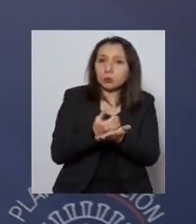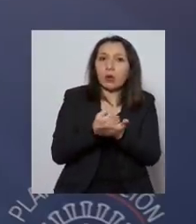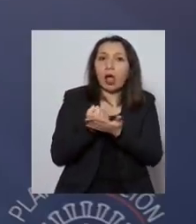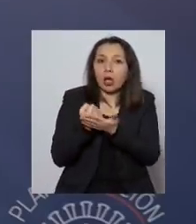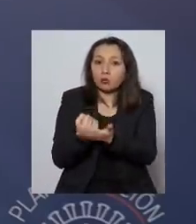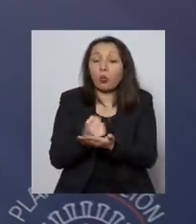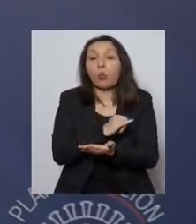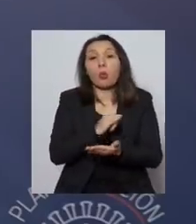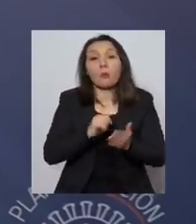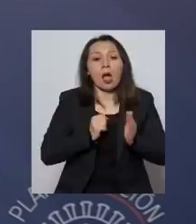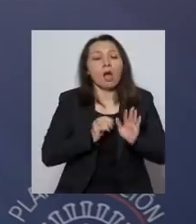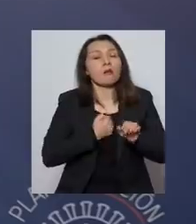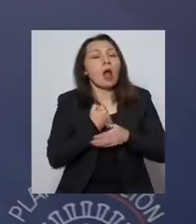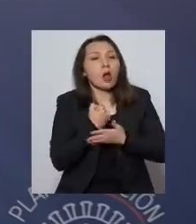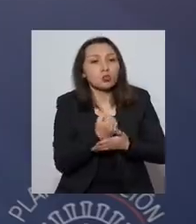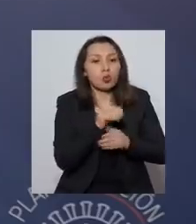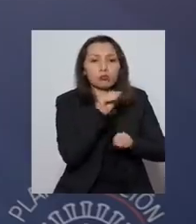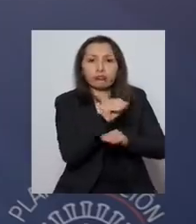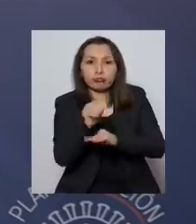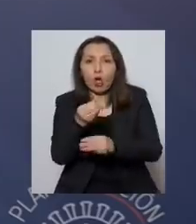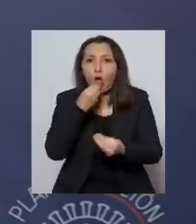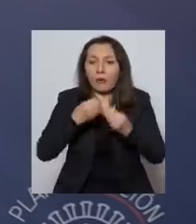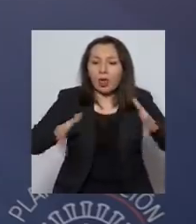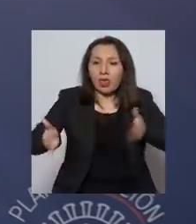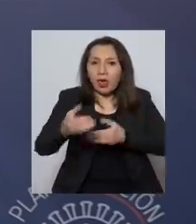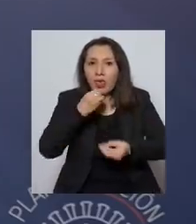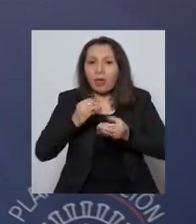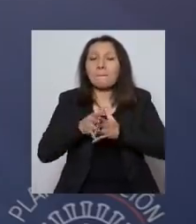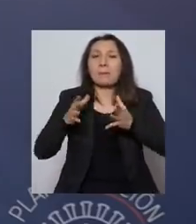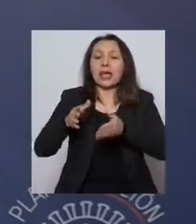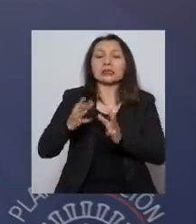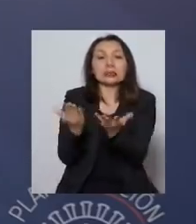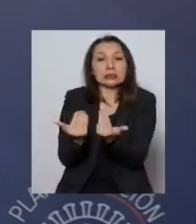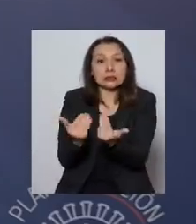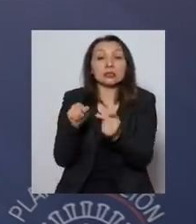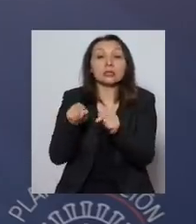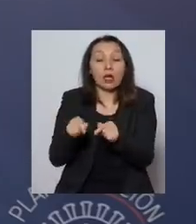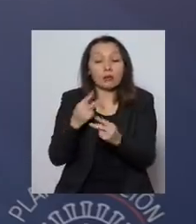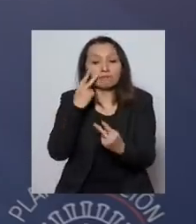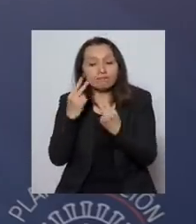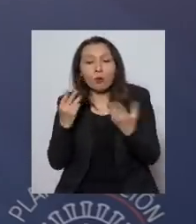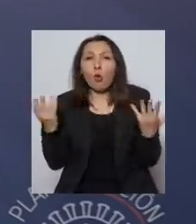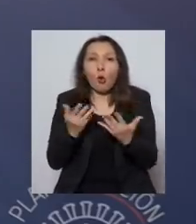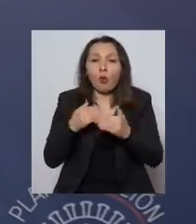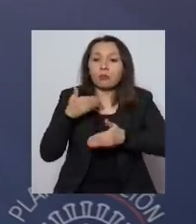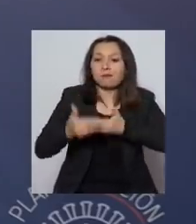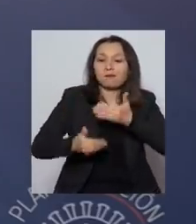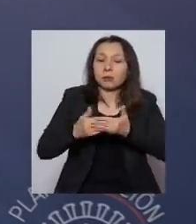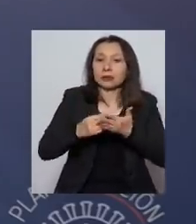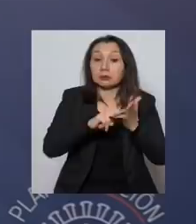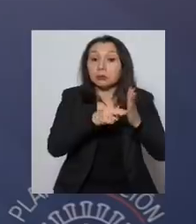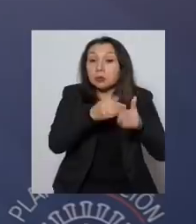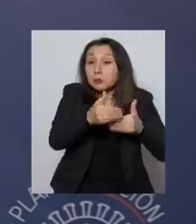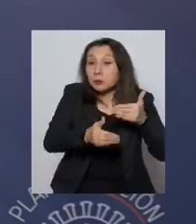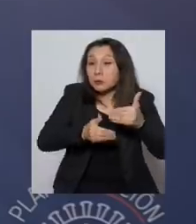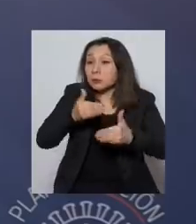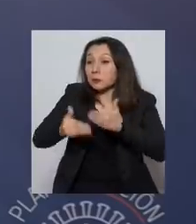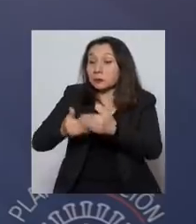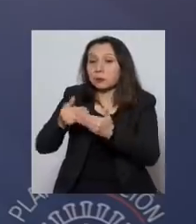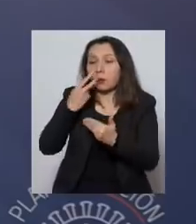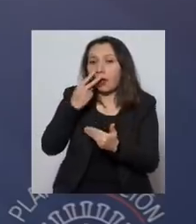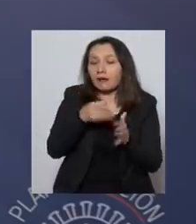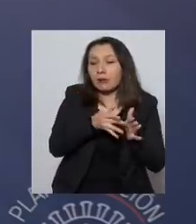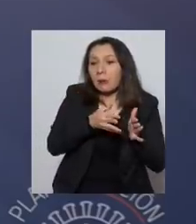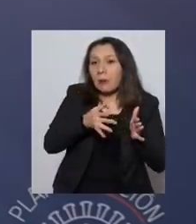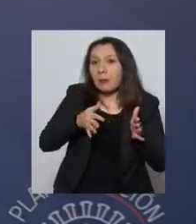Después, en ayudar y abastecer con alimento a las familias que más lo necesitan. Y estamos viendo cómo se desarrolla esta crisis de manera que